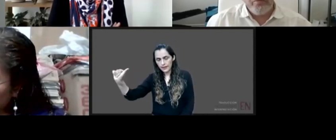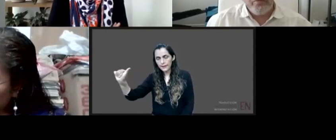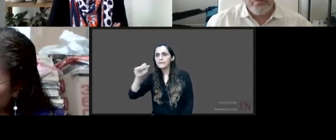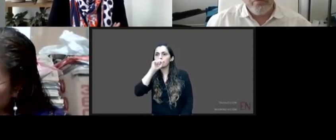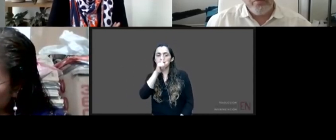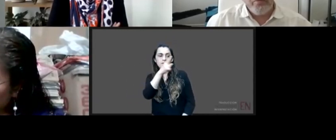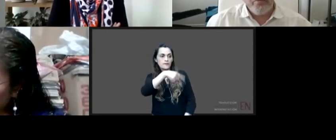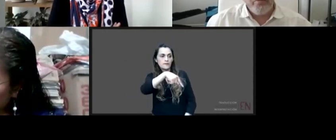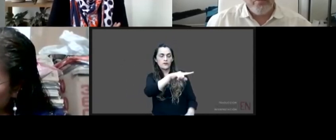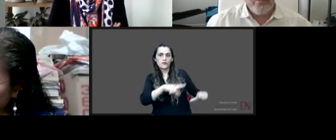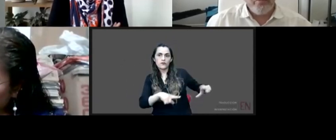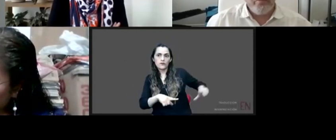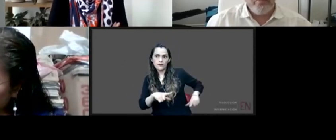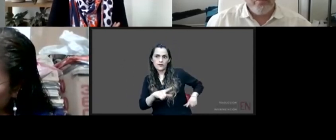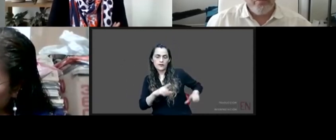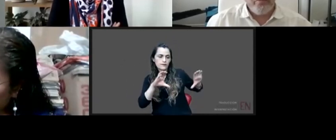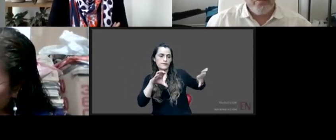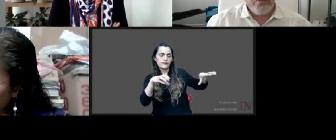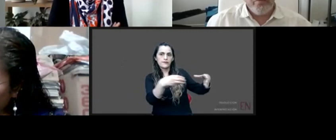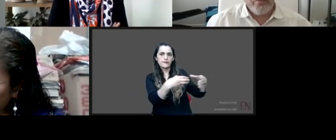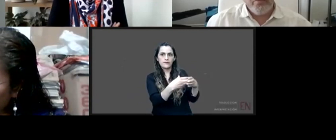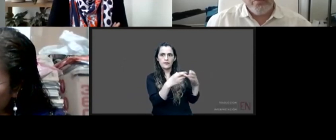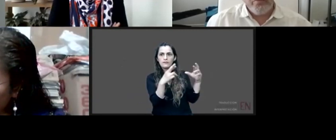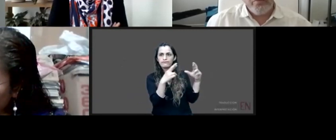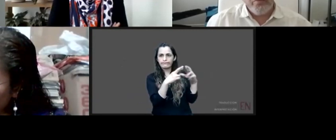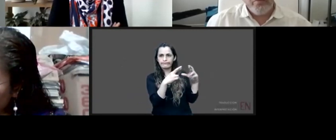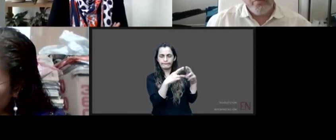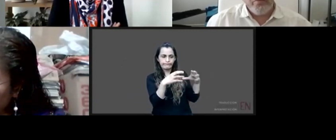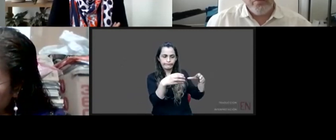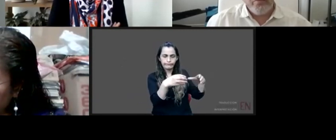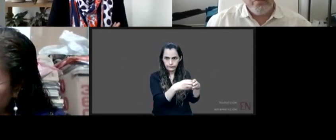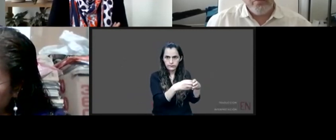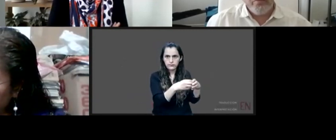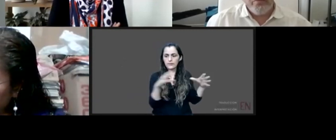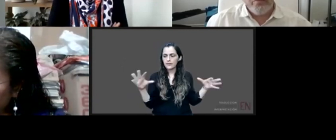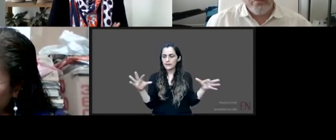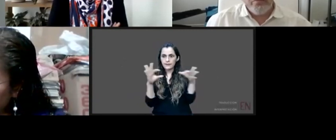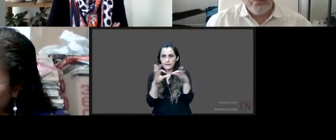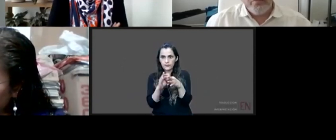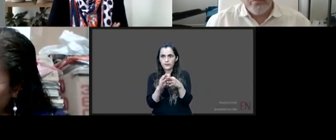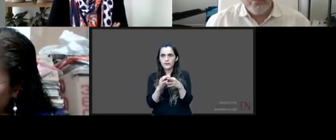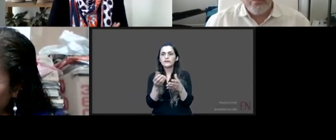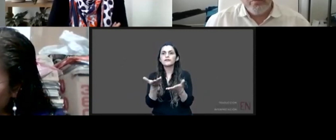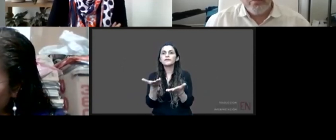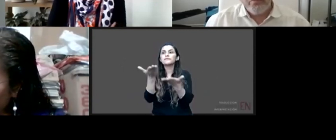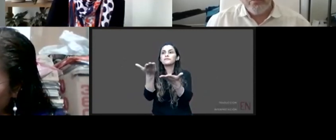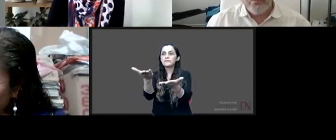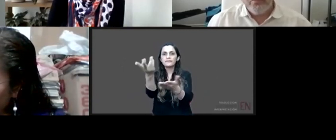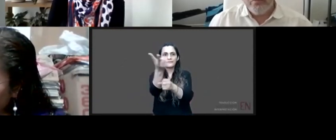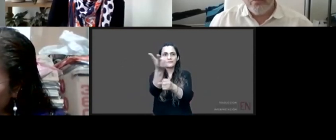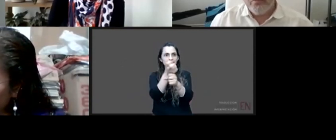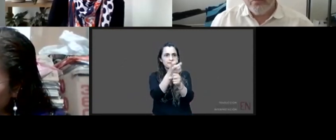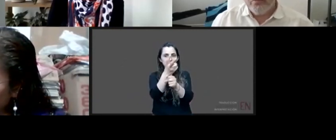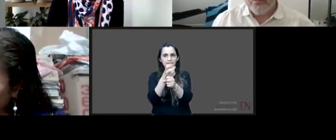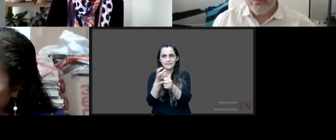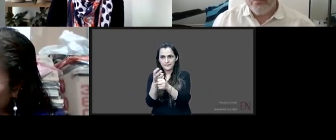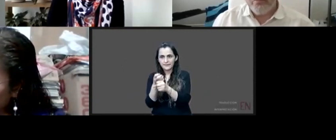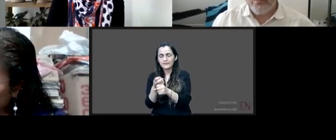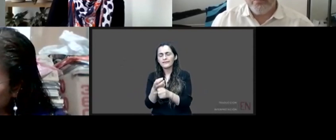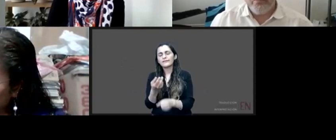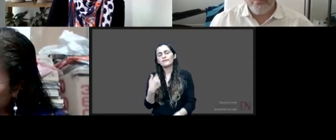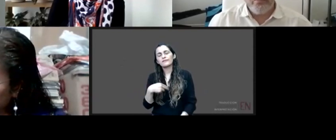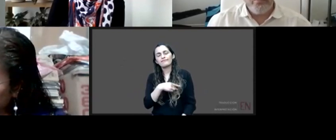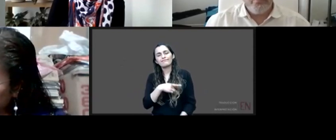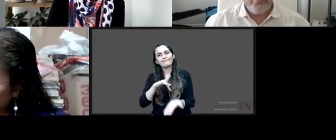Gobernación. Agradecemos mucho su presencia. El día de hoy vamos a estar platicando sobre derechos lingüísticos